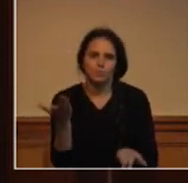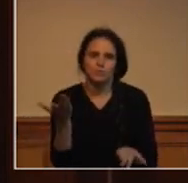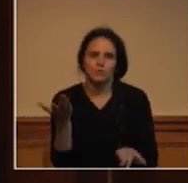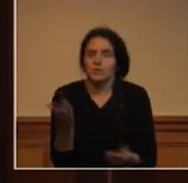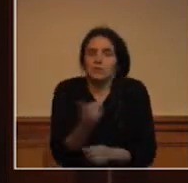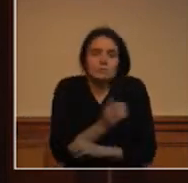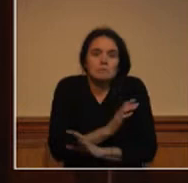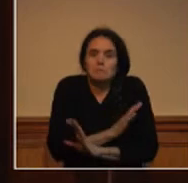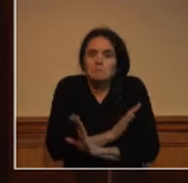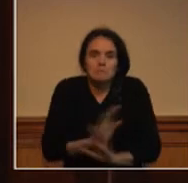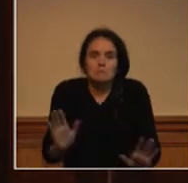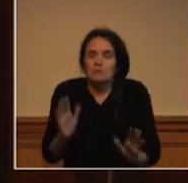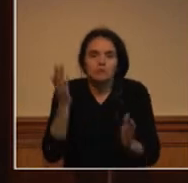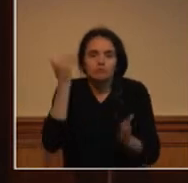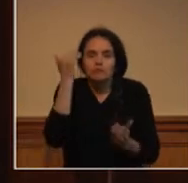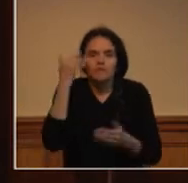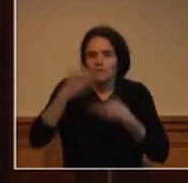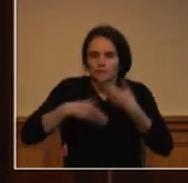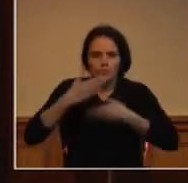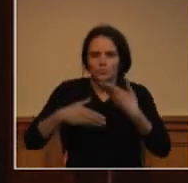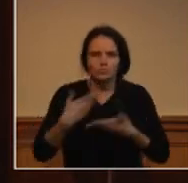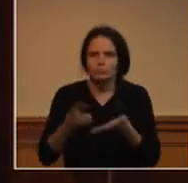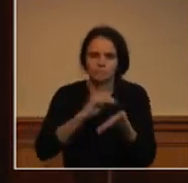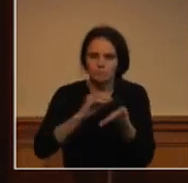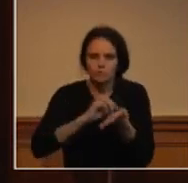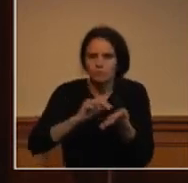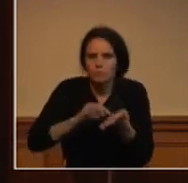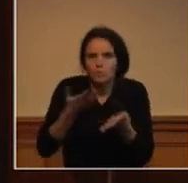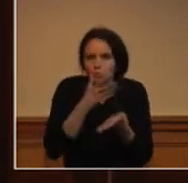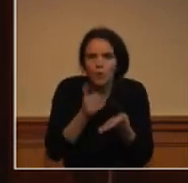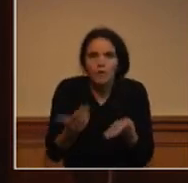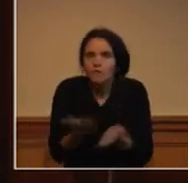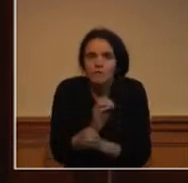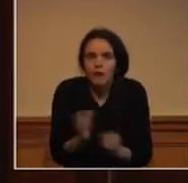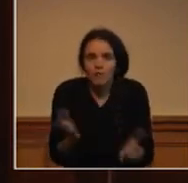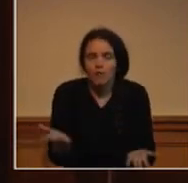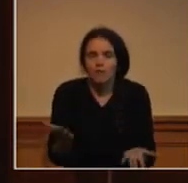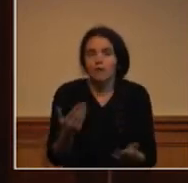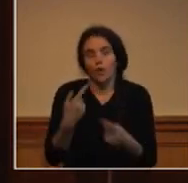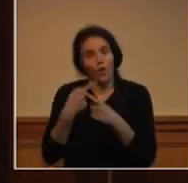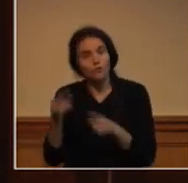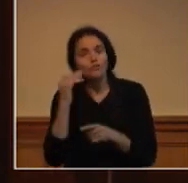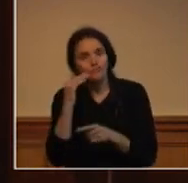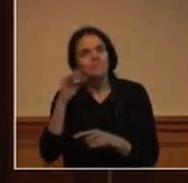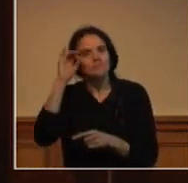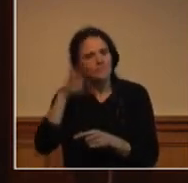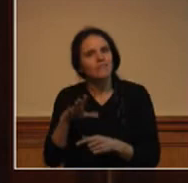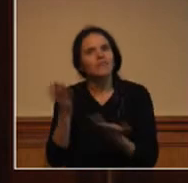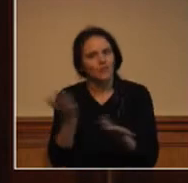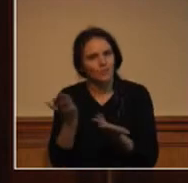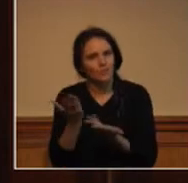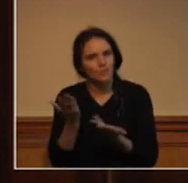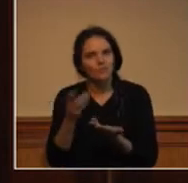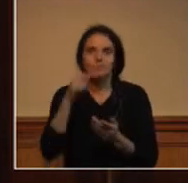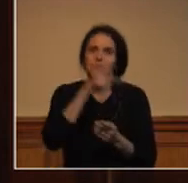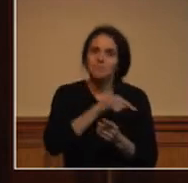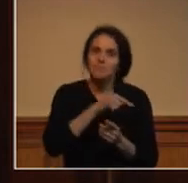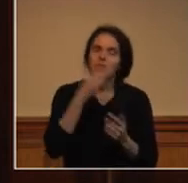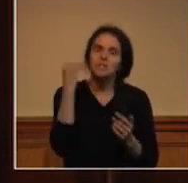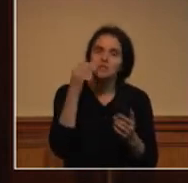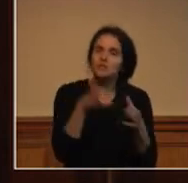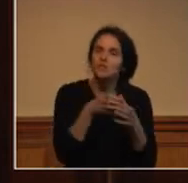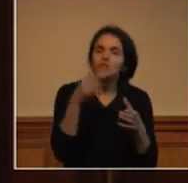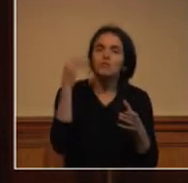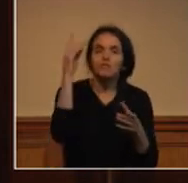sucedía esta evolución? Que estaba muy bien descrito para chicos con desarrollo típico y nosotros no lo encontrábamos en niños